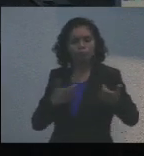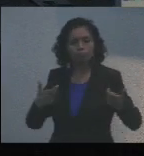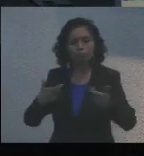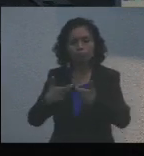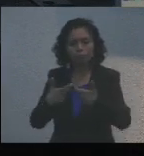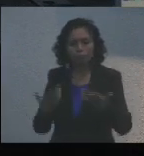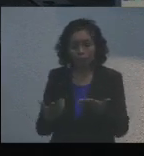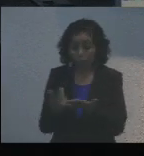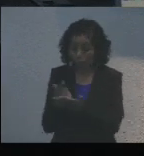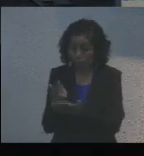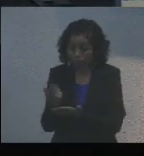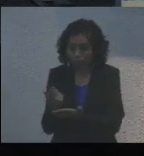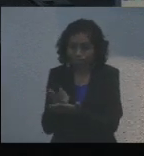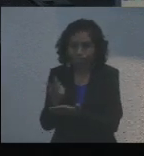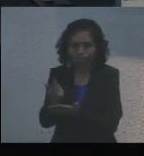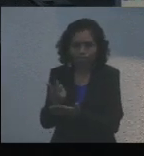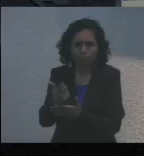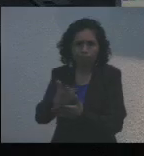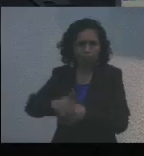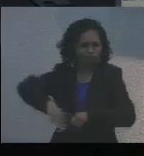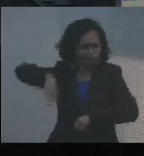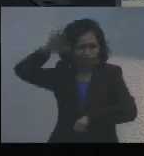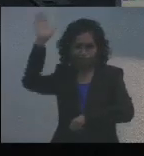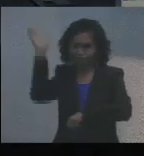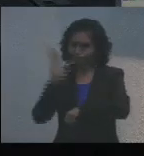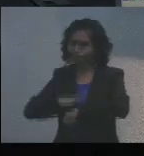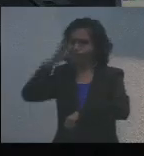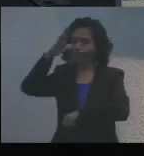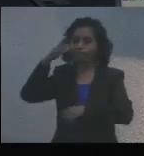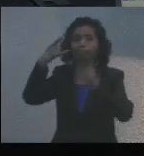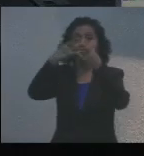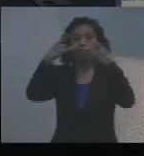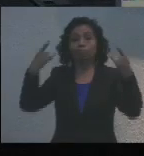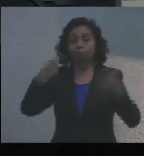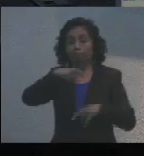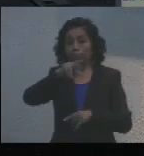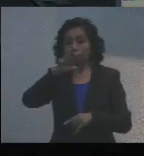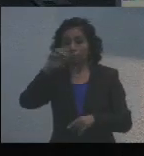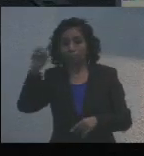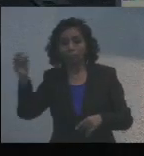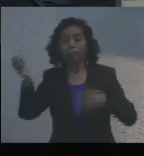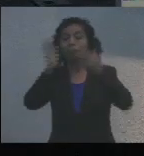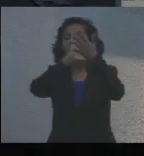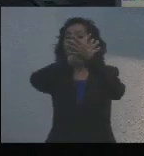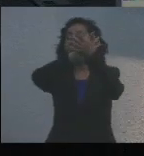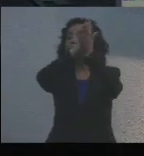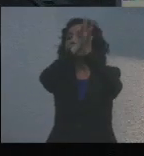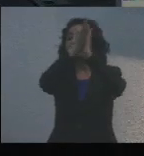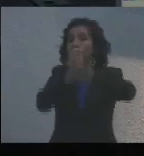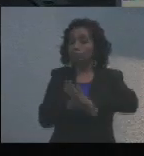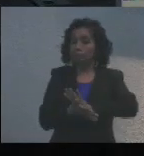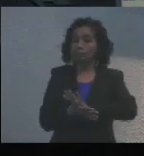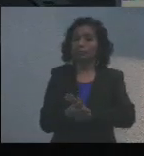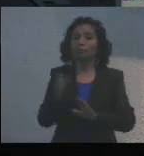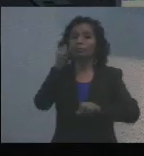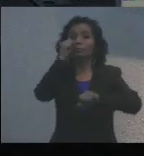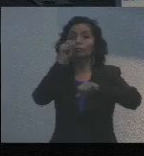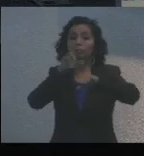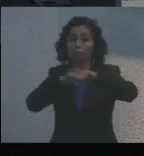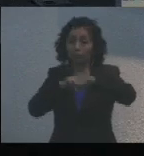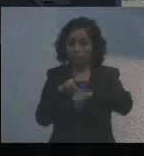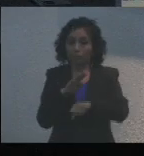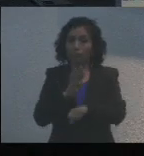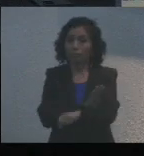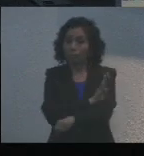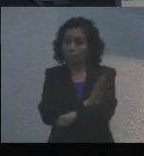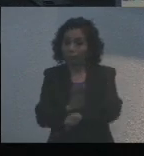el presupuesto social más grande en la historia de Quintana Roo y la transformación de la Secretaría de Bienestar. Estos